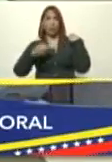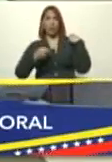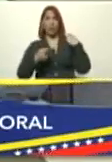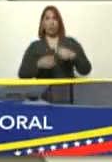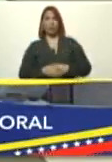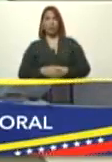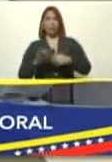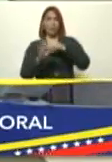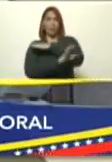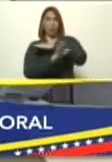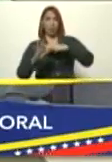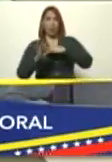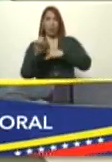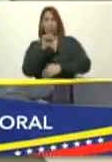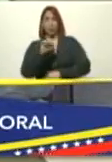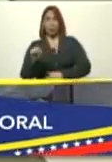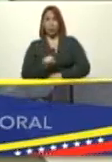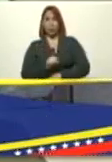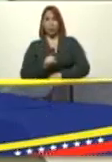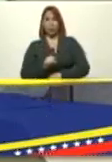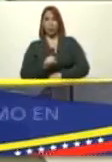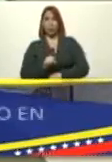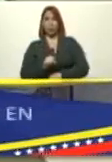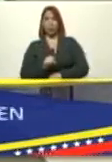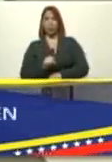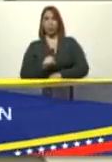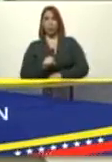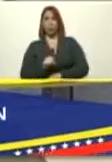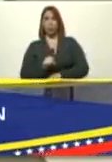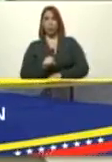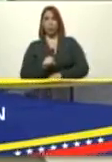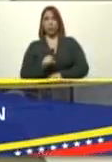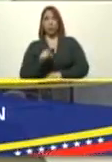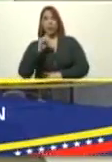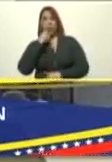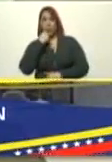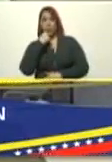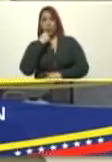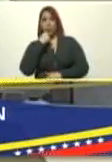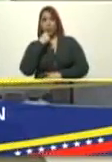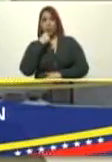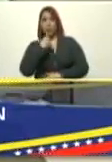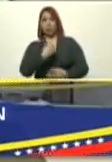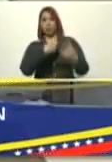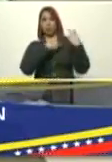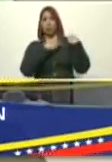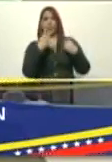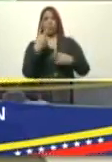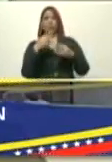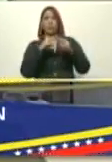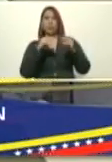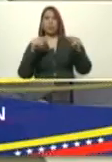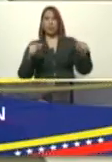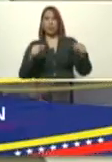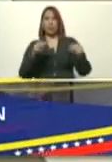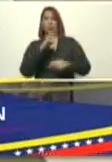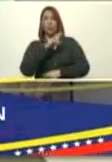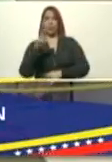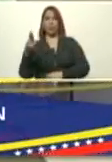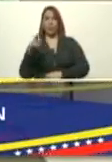la frontera sur de Rusia, se autoproclamaron dos territorios como repúblicas